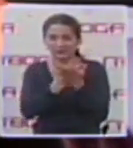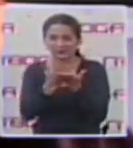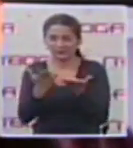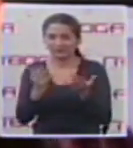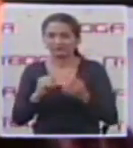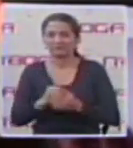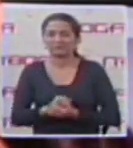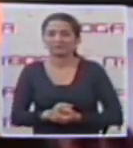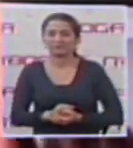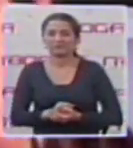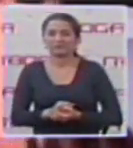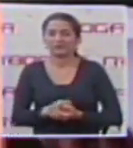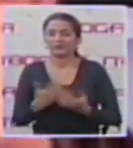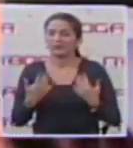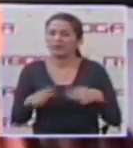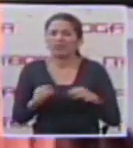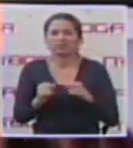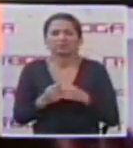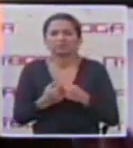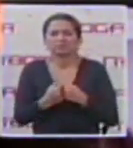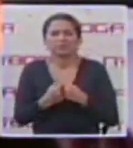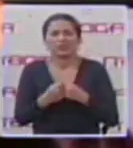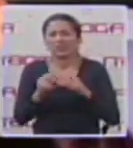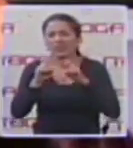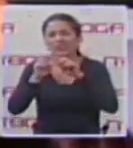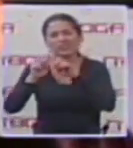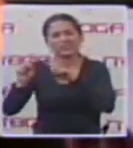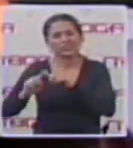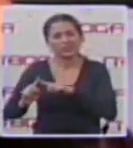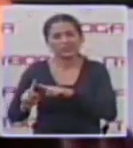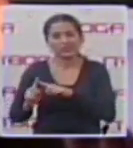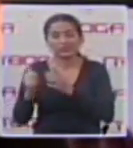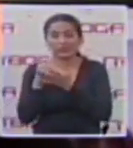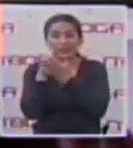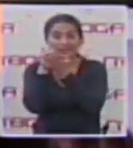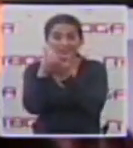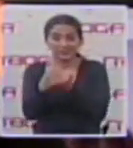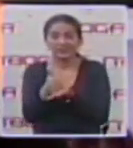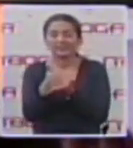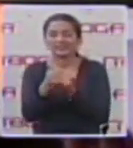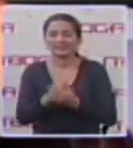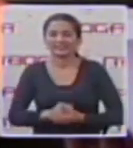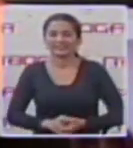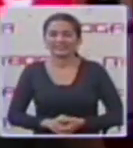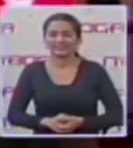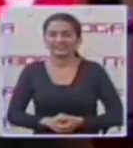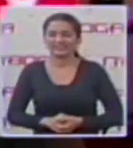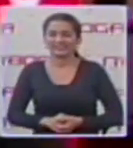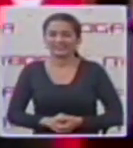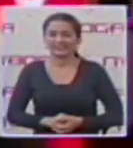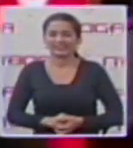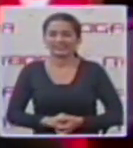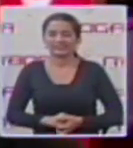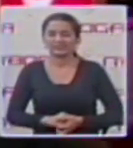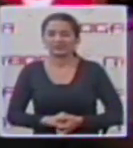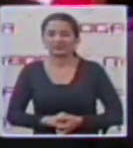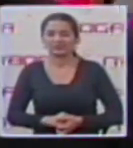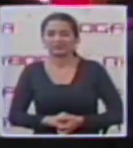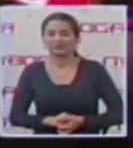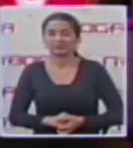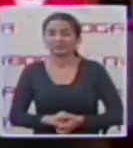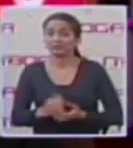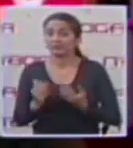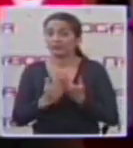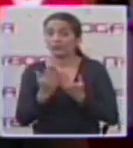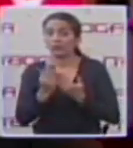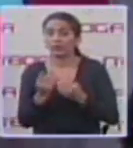es de con cosas muy sencillas, muy prácticas que tienen en su casa, poder ayudarlas. Lo contactan de manera muy sencilla,